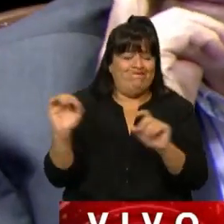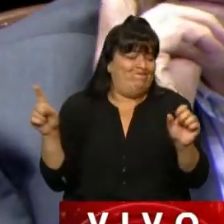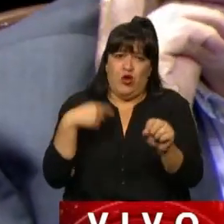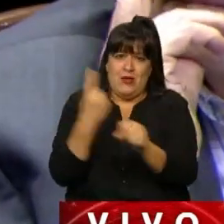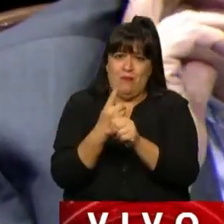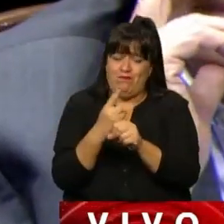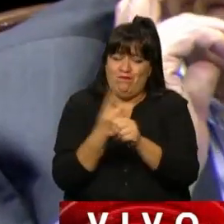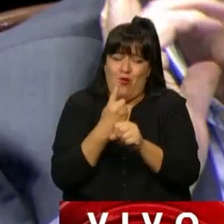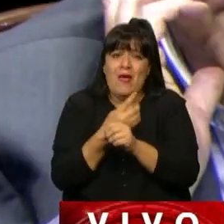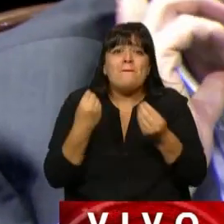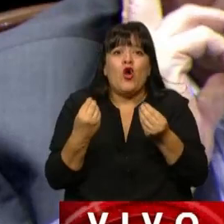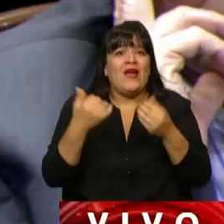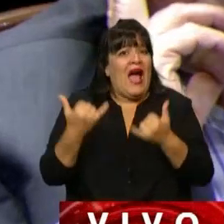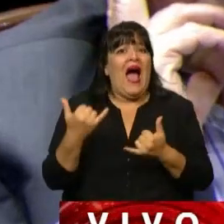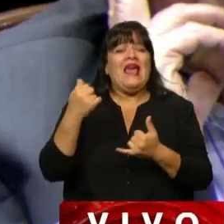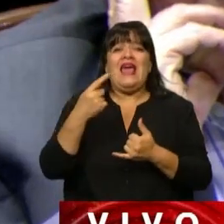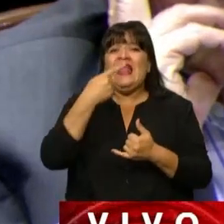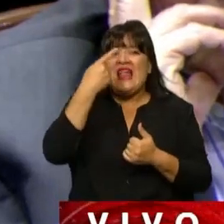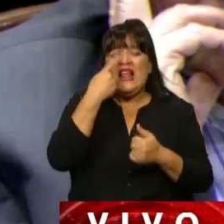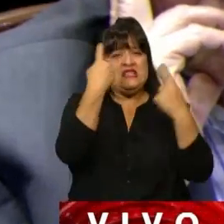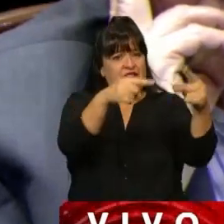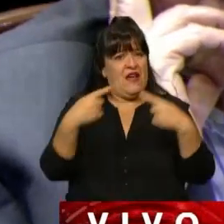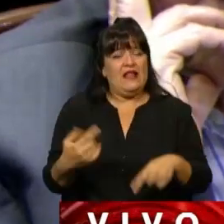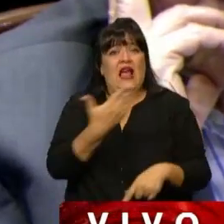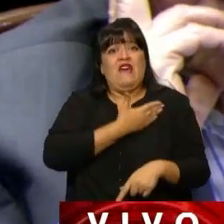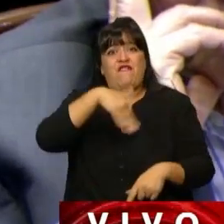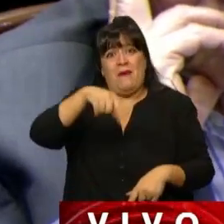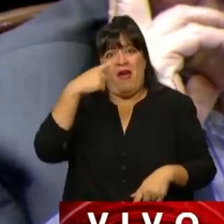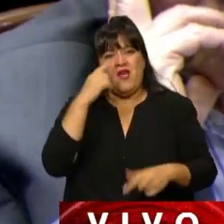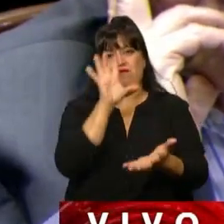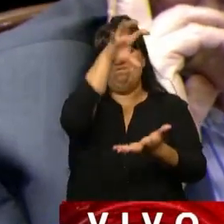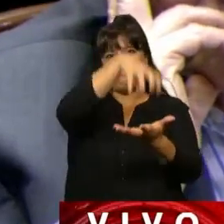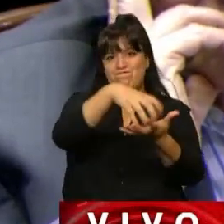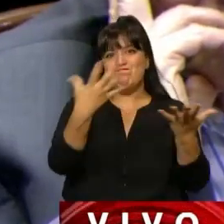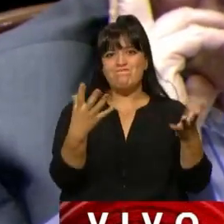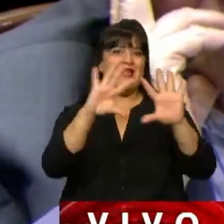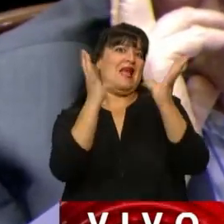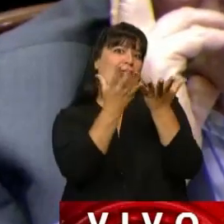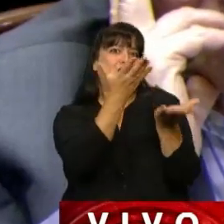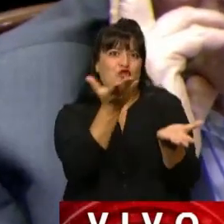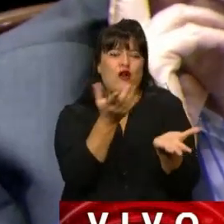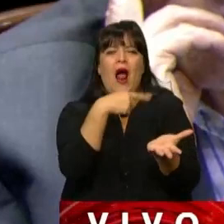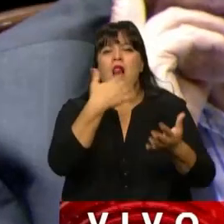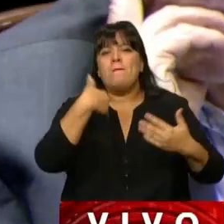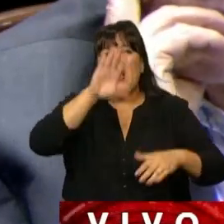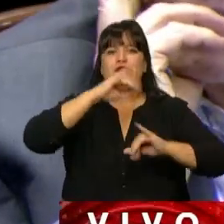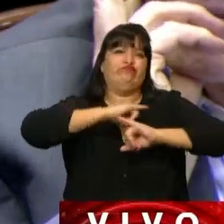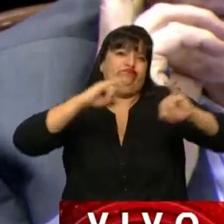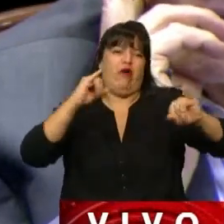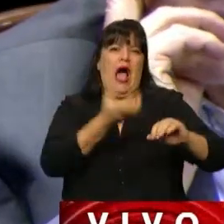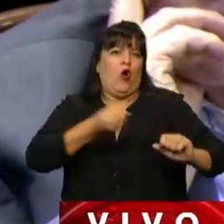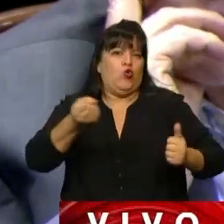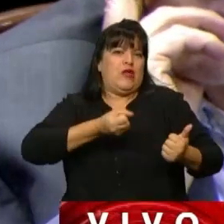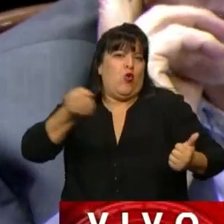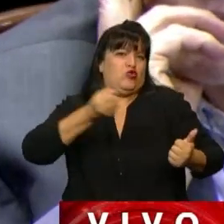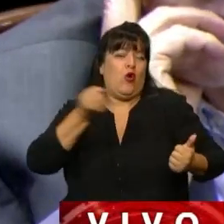diferencia de intereses entre un organismo financiero internacional que ha promovido las políticas de ajuste y